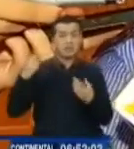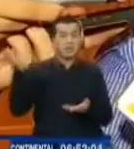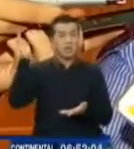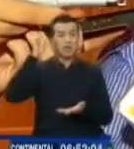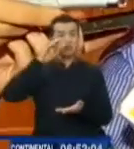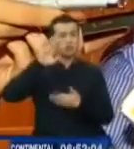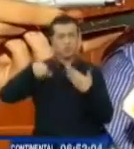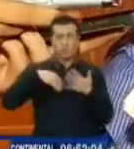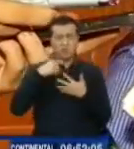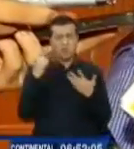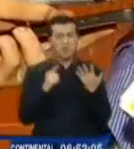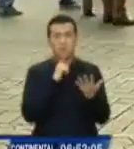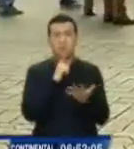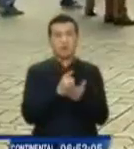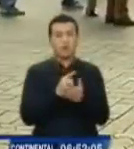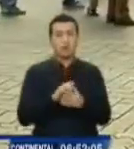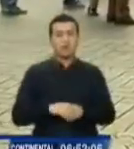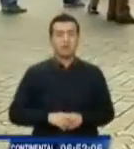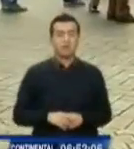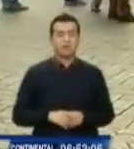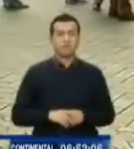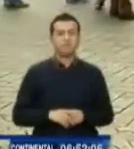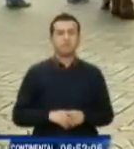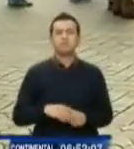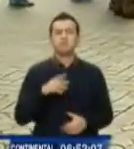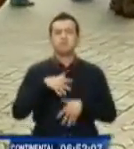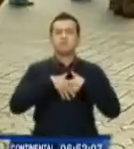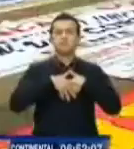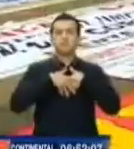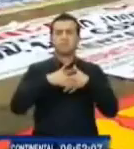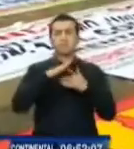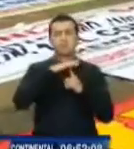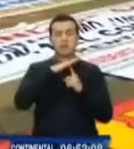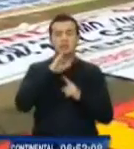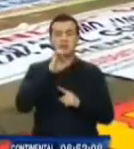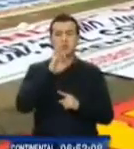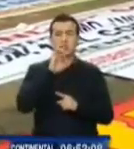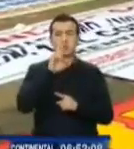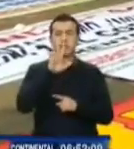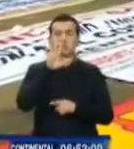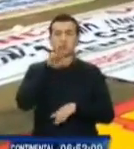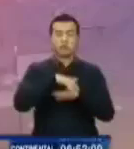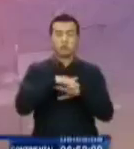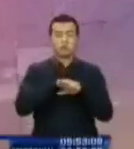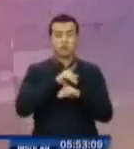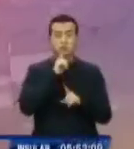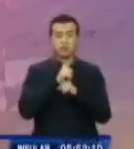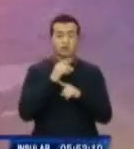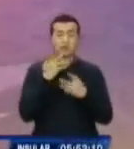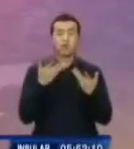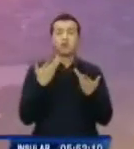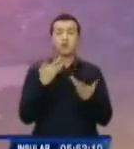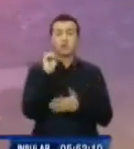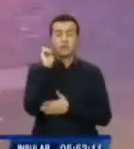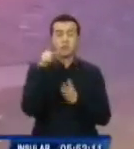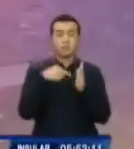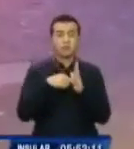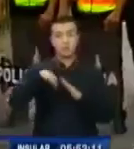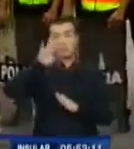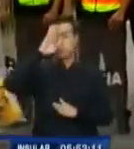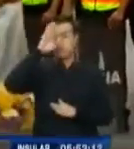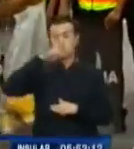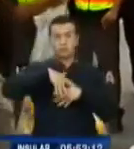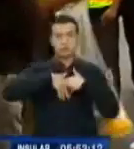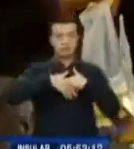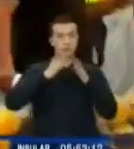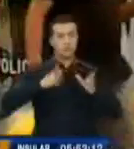sí, incendiarias. La marcha inició en el Parque Centenario a las 5 de la tarde, para lo cual se desplegaron 1000 policías que resguardaron